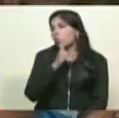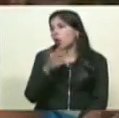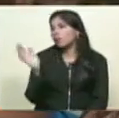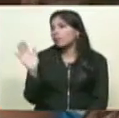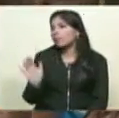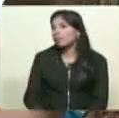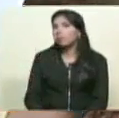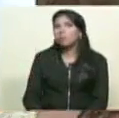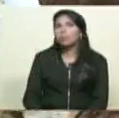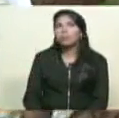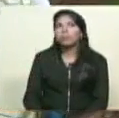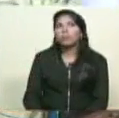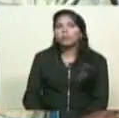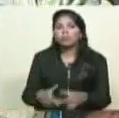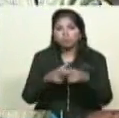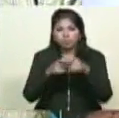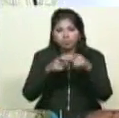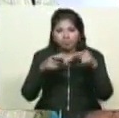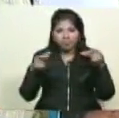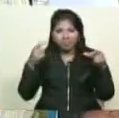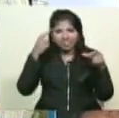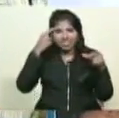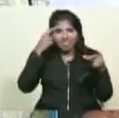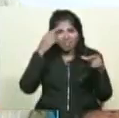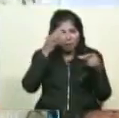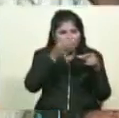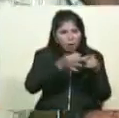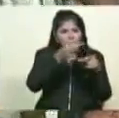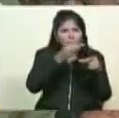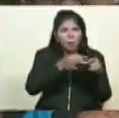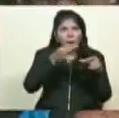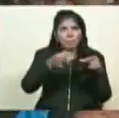¿Un qué? El blister es donde viene...